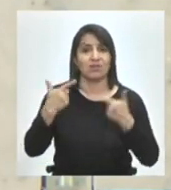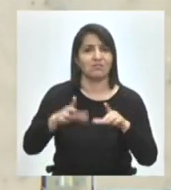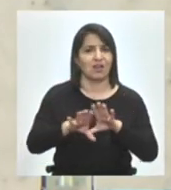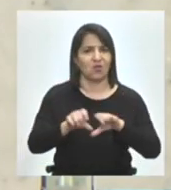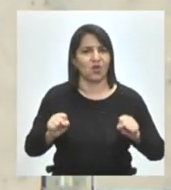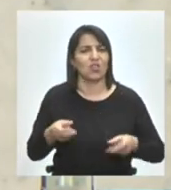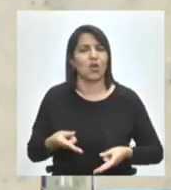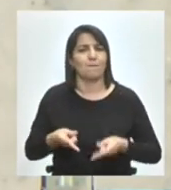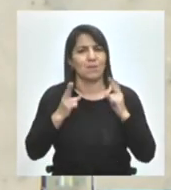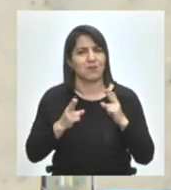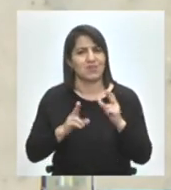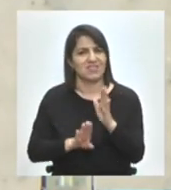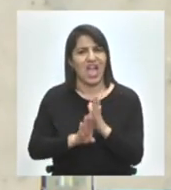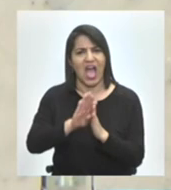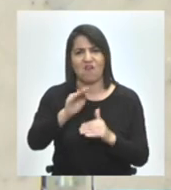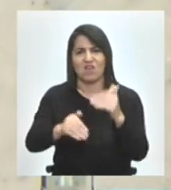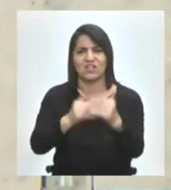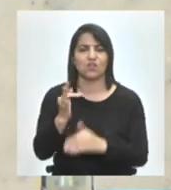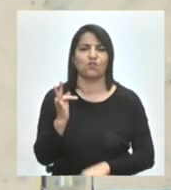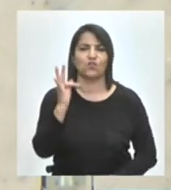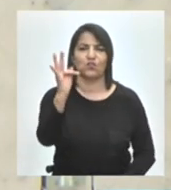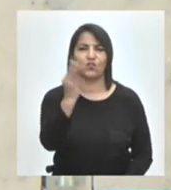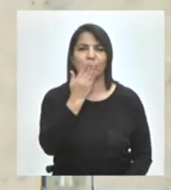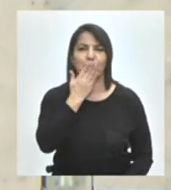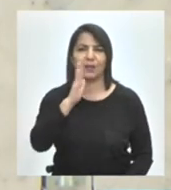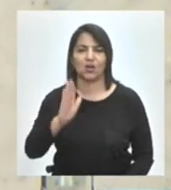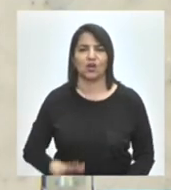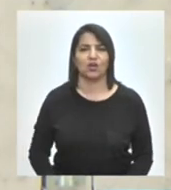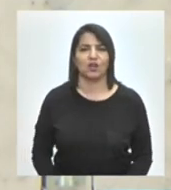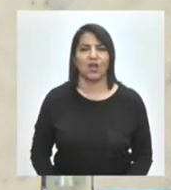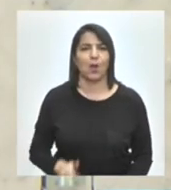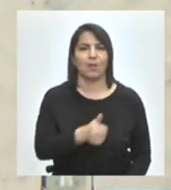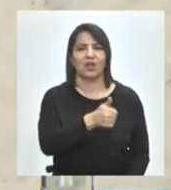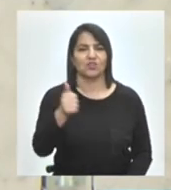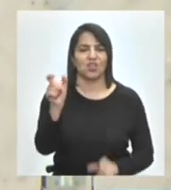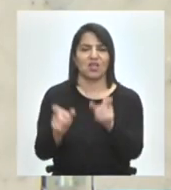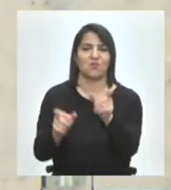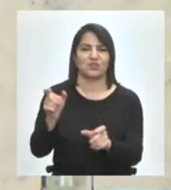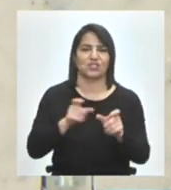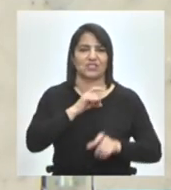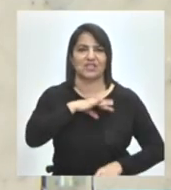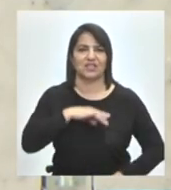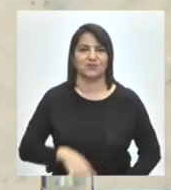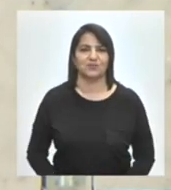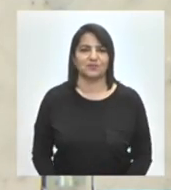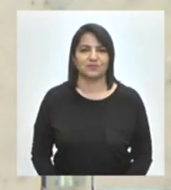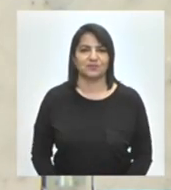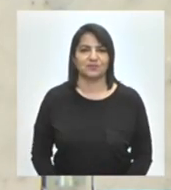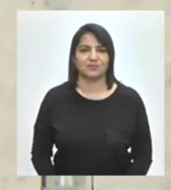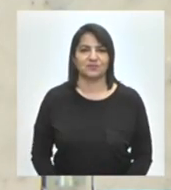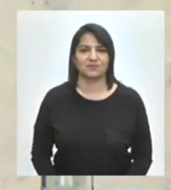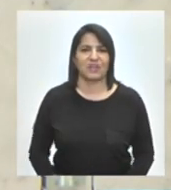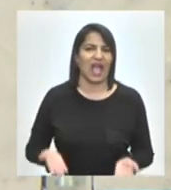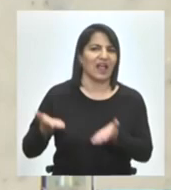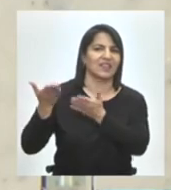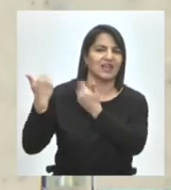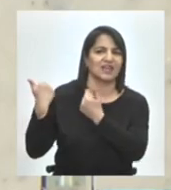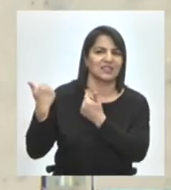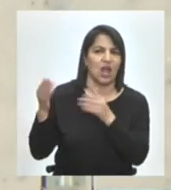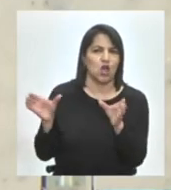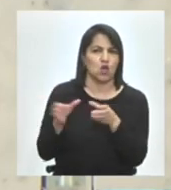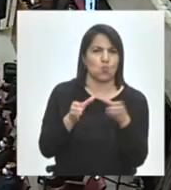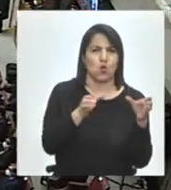permiten avanzar hacia un futuro mejor para todos los chilenos y chilenas, dejando atrás la